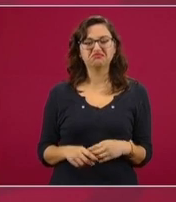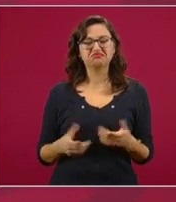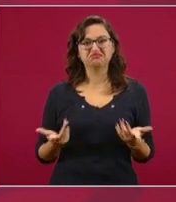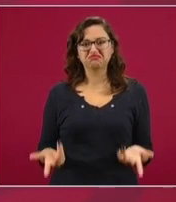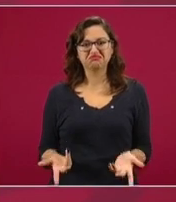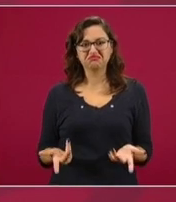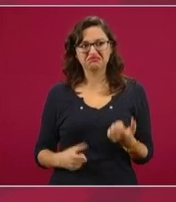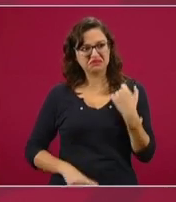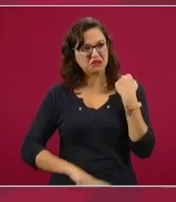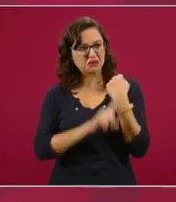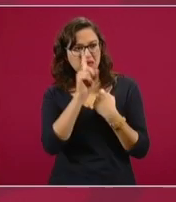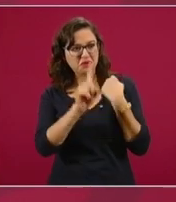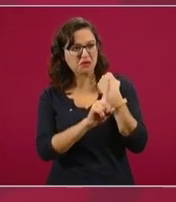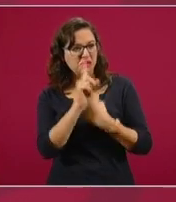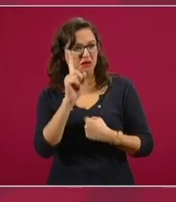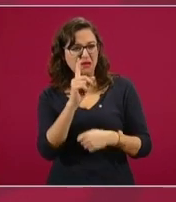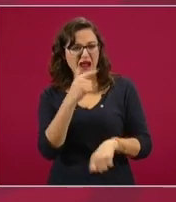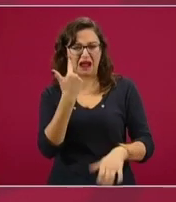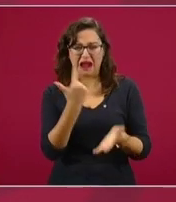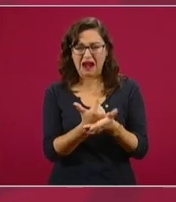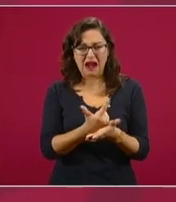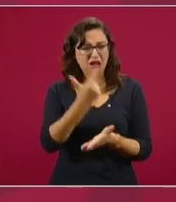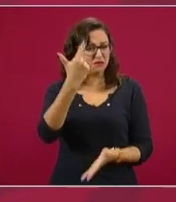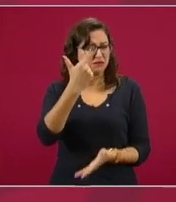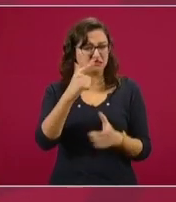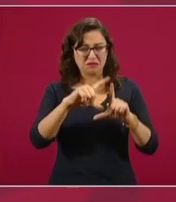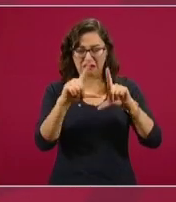de enfrentar esta decadencia